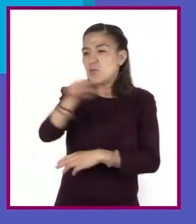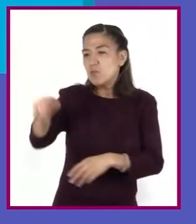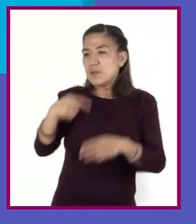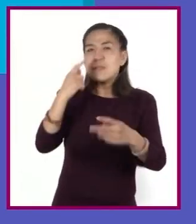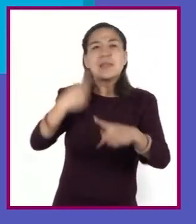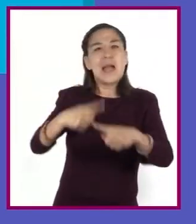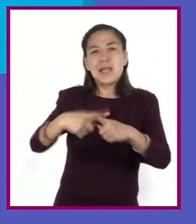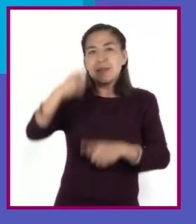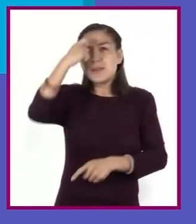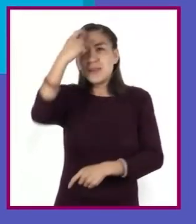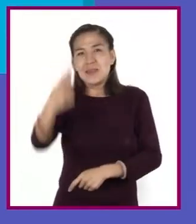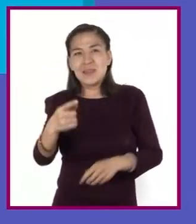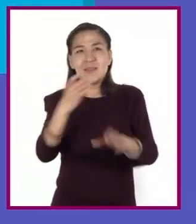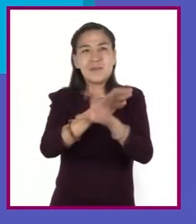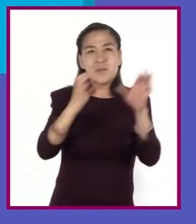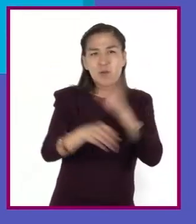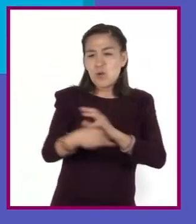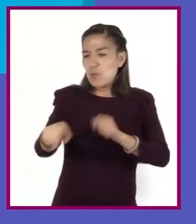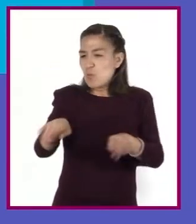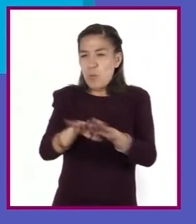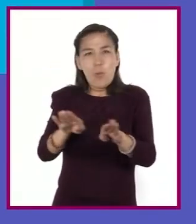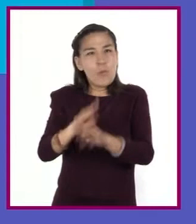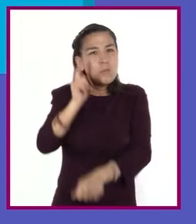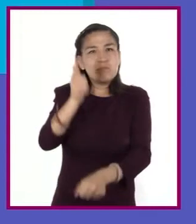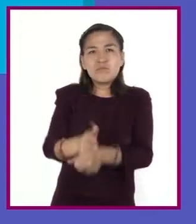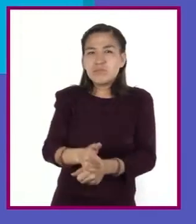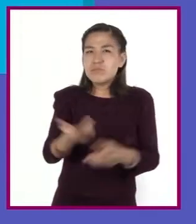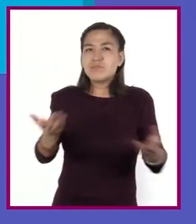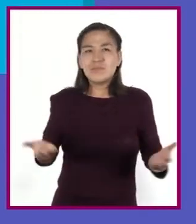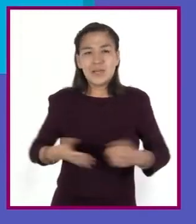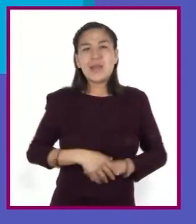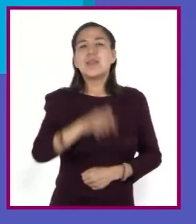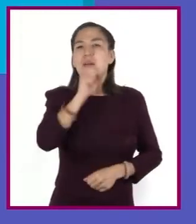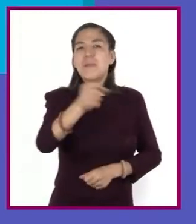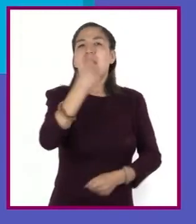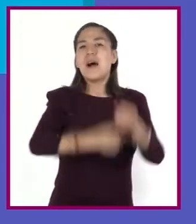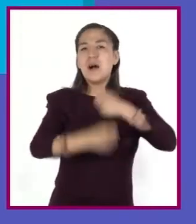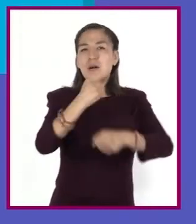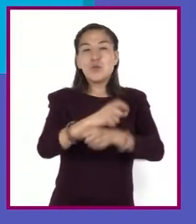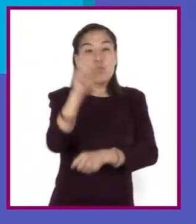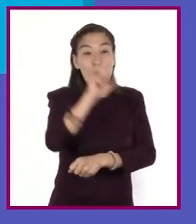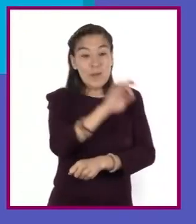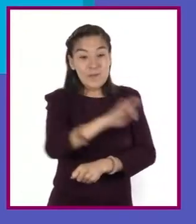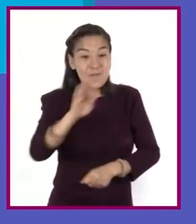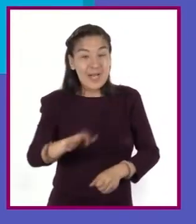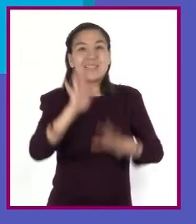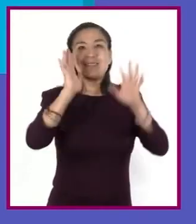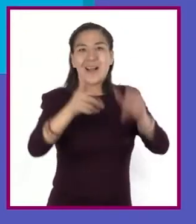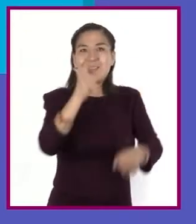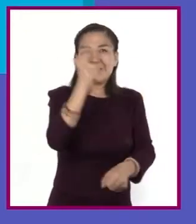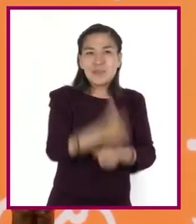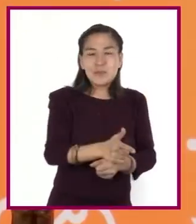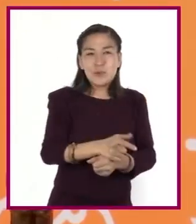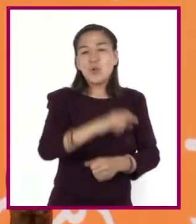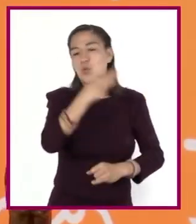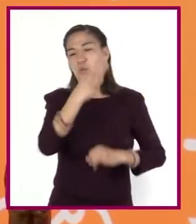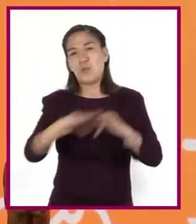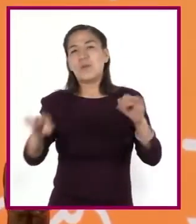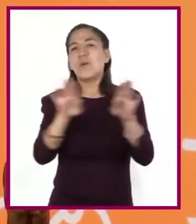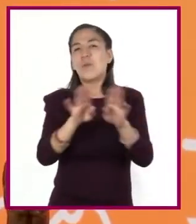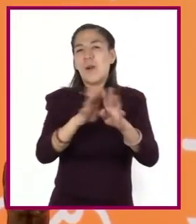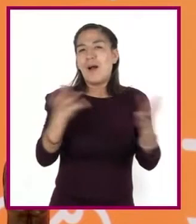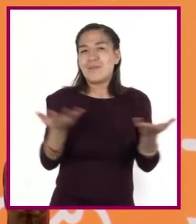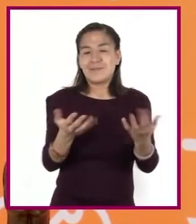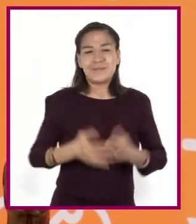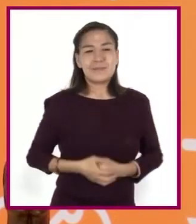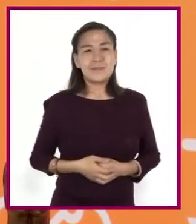descubrimientos y cómo eran estos descubrimientos, los años en los que eso sucedió y el logro final. En